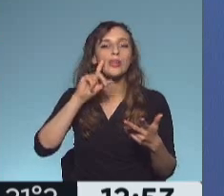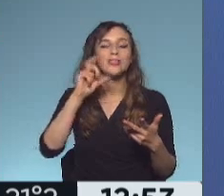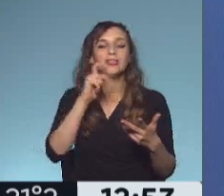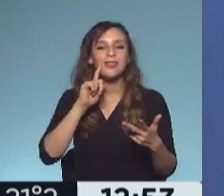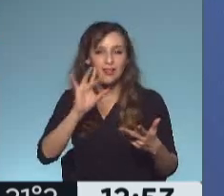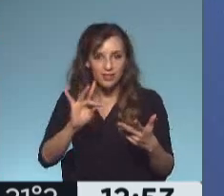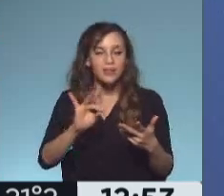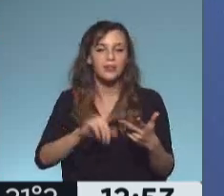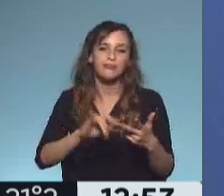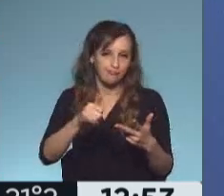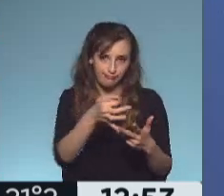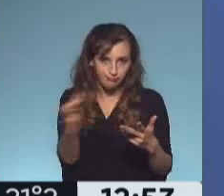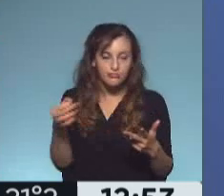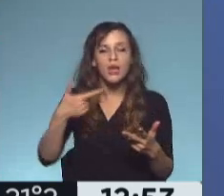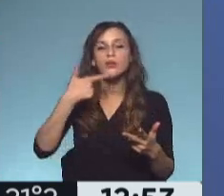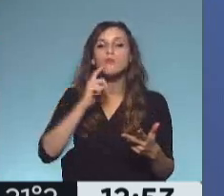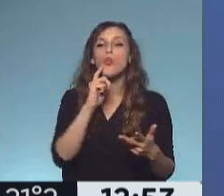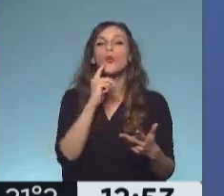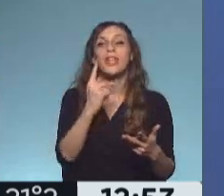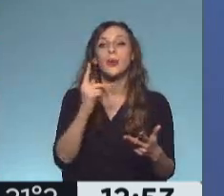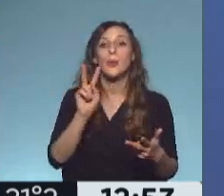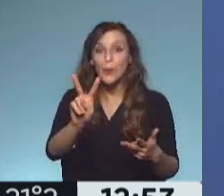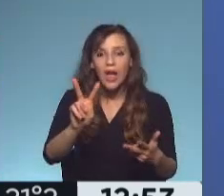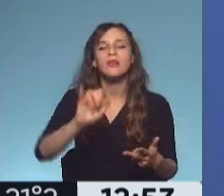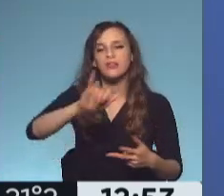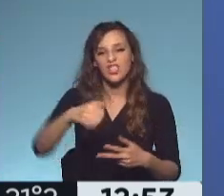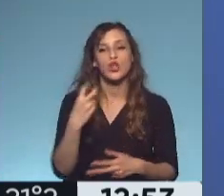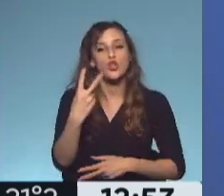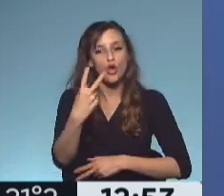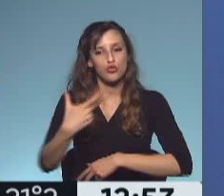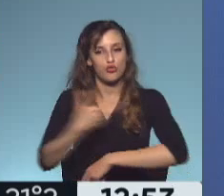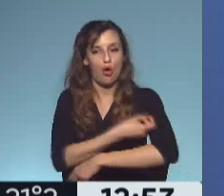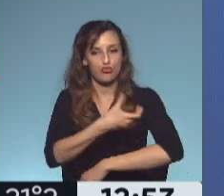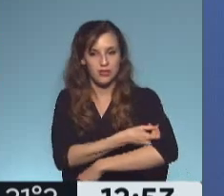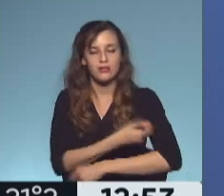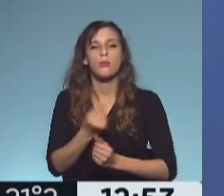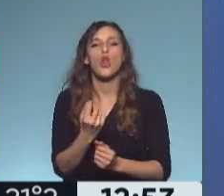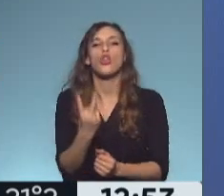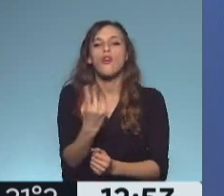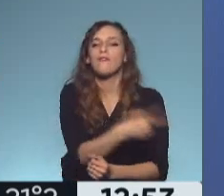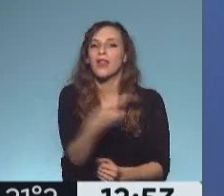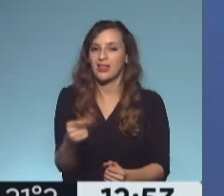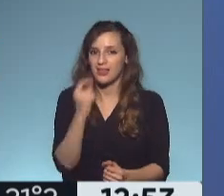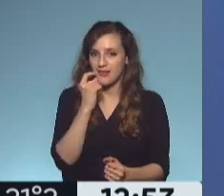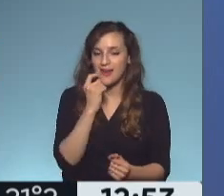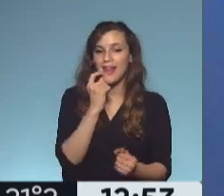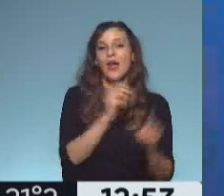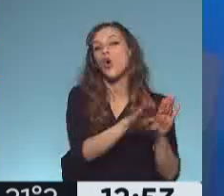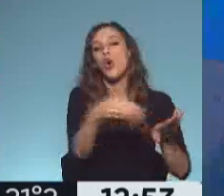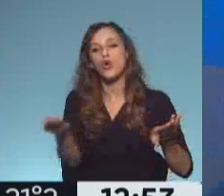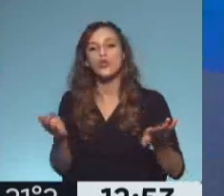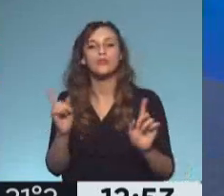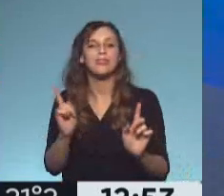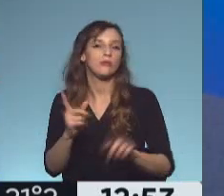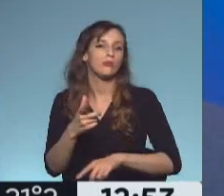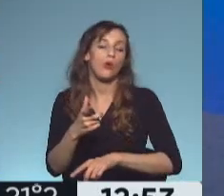dosis. En el caso de la Sputnik V, la diferencia es que las 2 dosis son 2 diferentes. componentes diferentes. En el otro caso es el mismo componente,